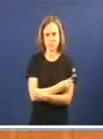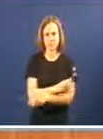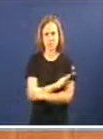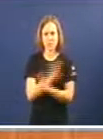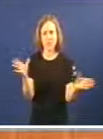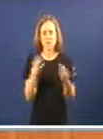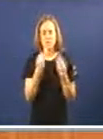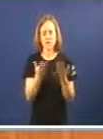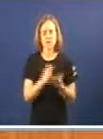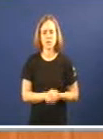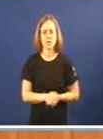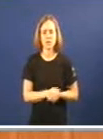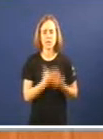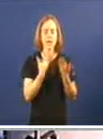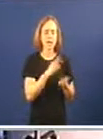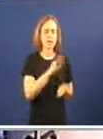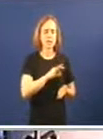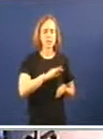por ahora muchas gracias